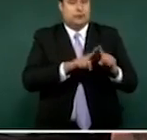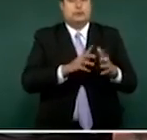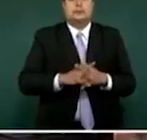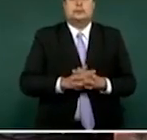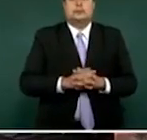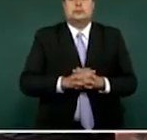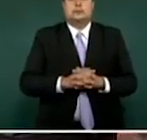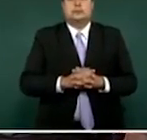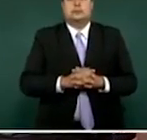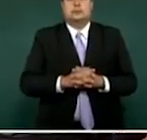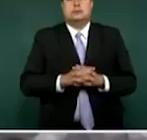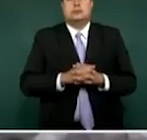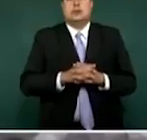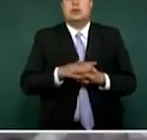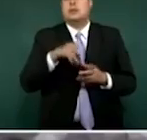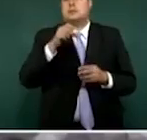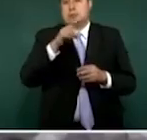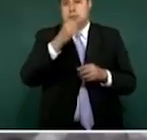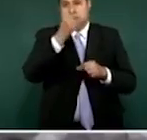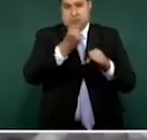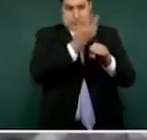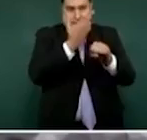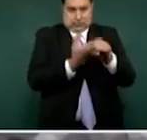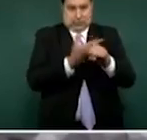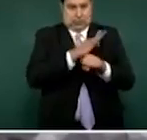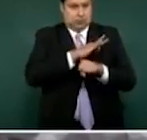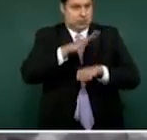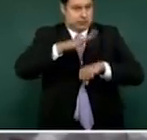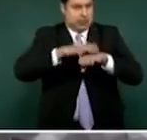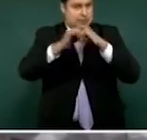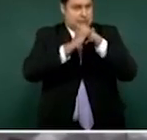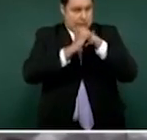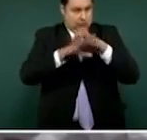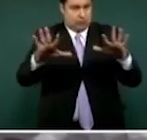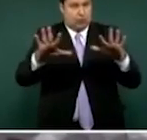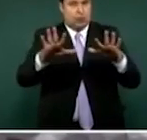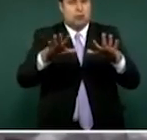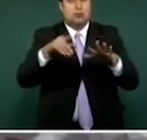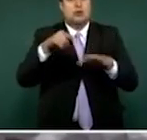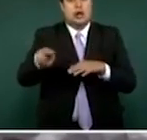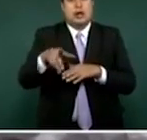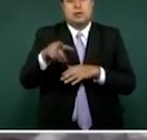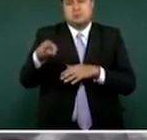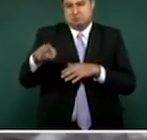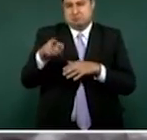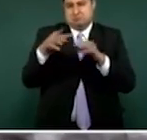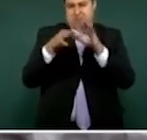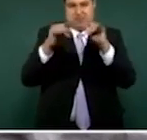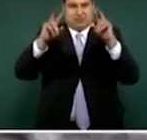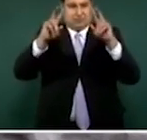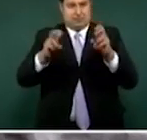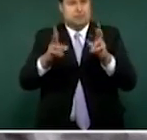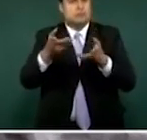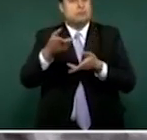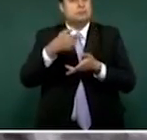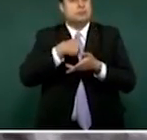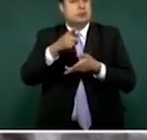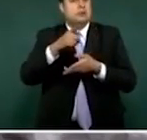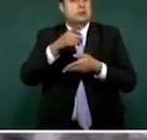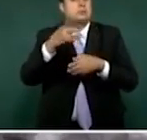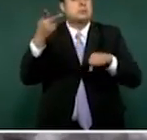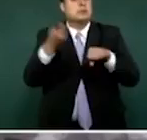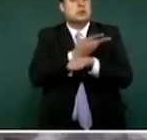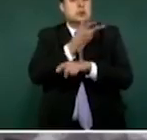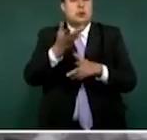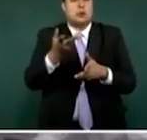el secretario Durazo nos pudiera ayudar con más información sobre lo del papá del Marro, preguntarle si se esperan algunas